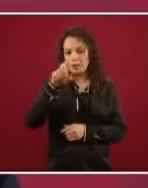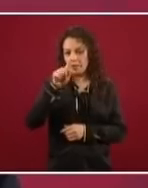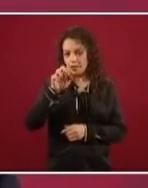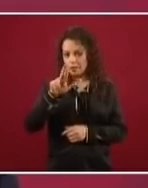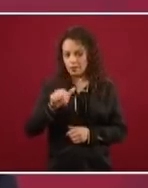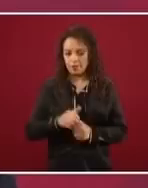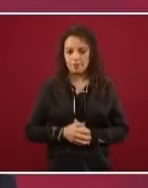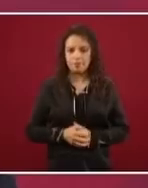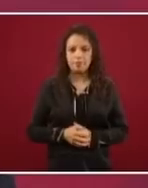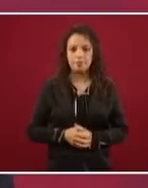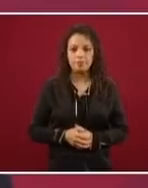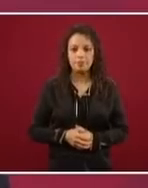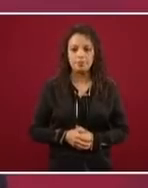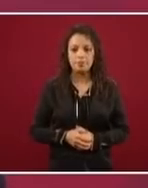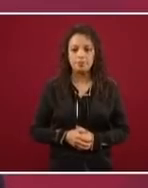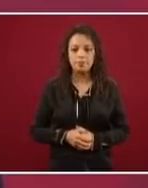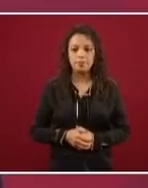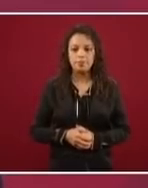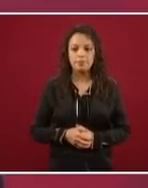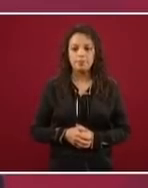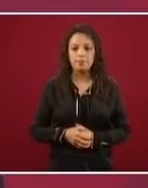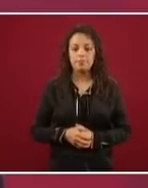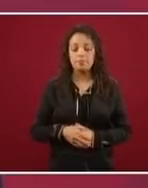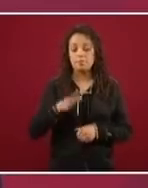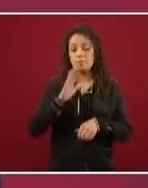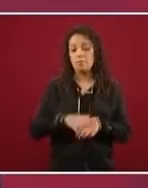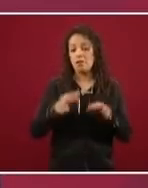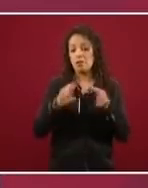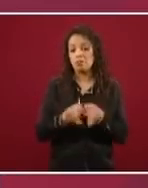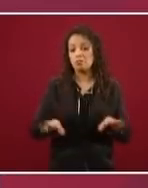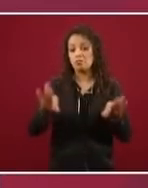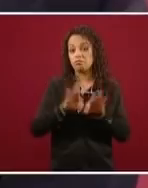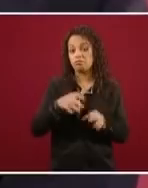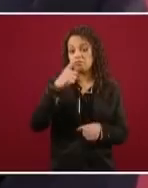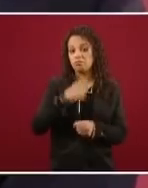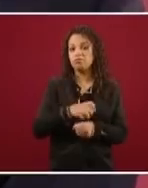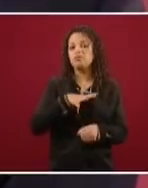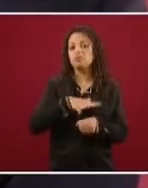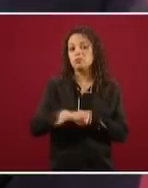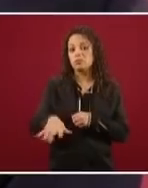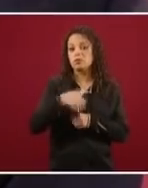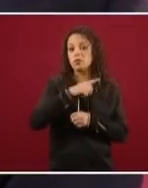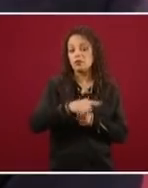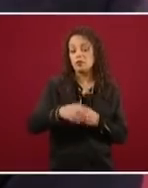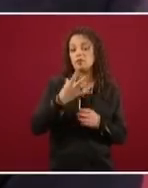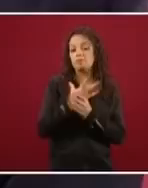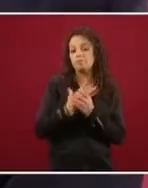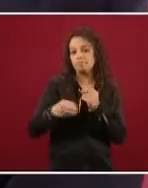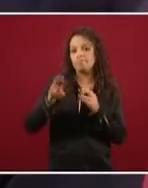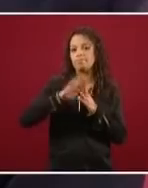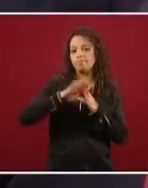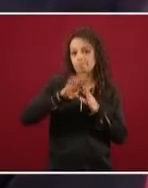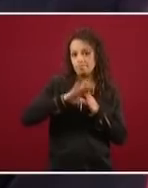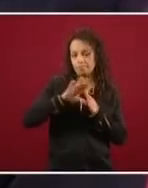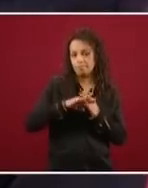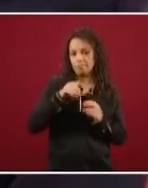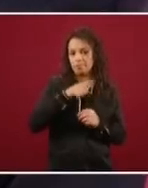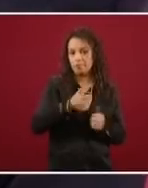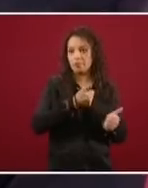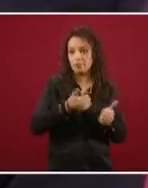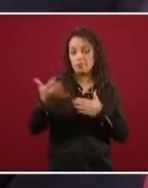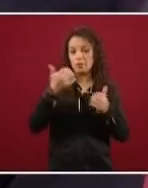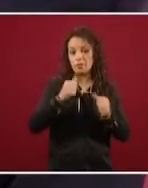sobre todo de emigrantes que son trasladados en